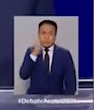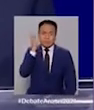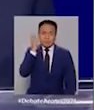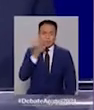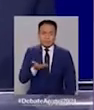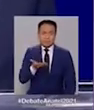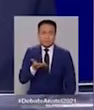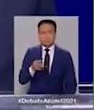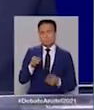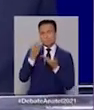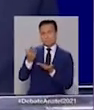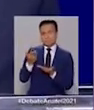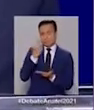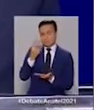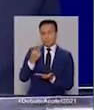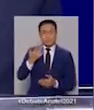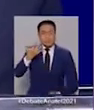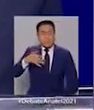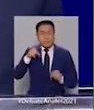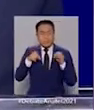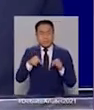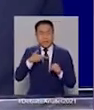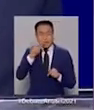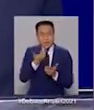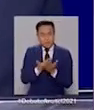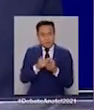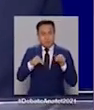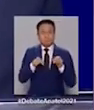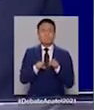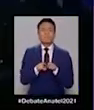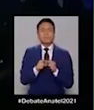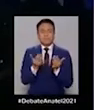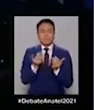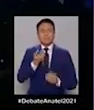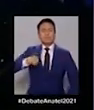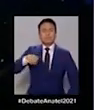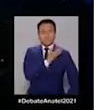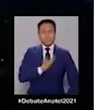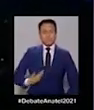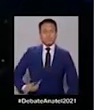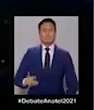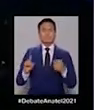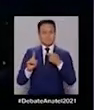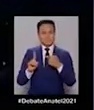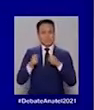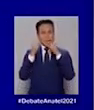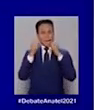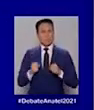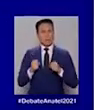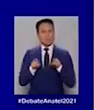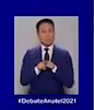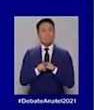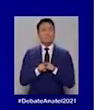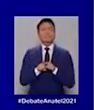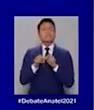coalición de Kast, llega a tener 15 diputados y un senador, ¿cierto? Y sumado a los 53 diputados y 12 senadores de